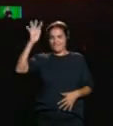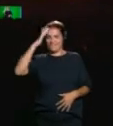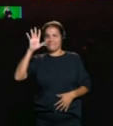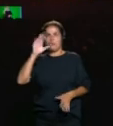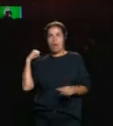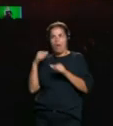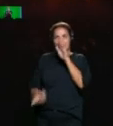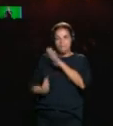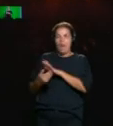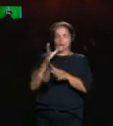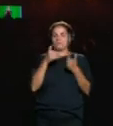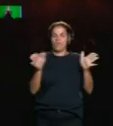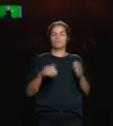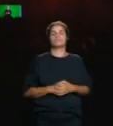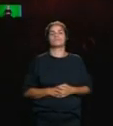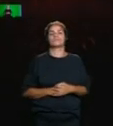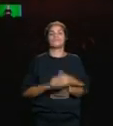gracias. La verdad que